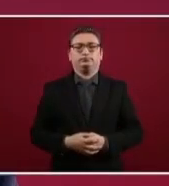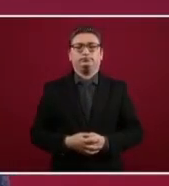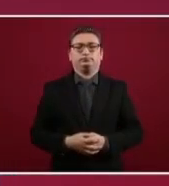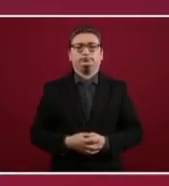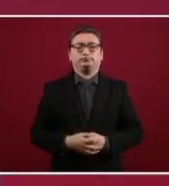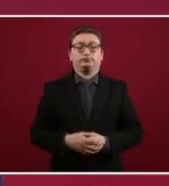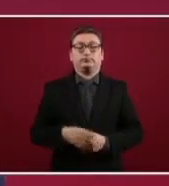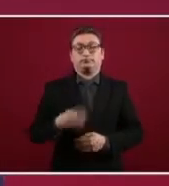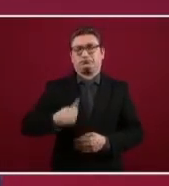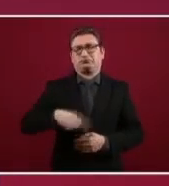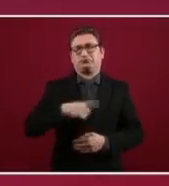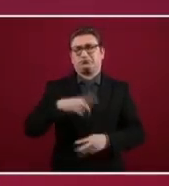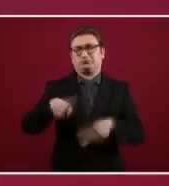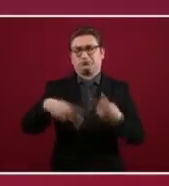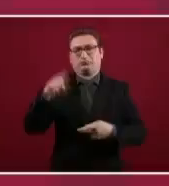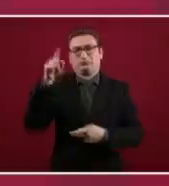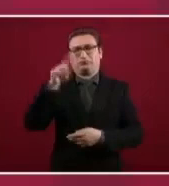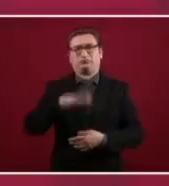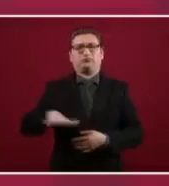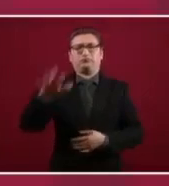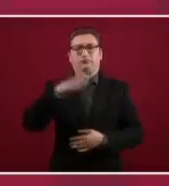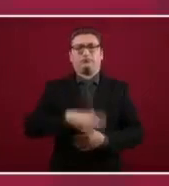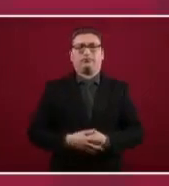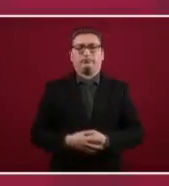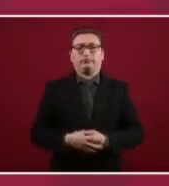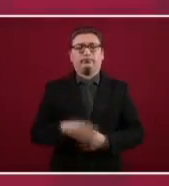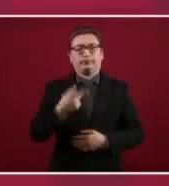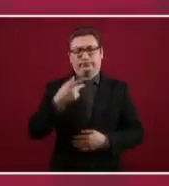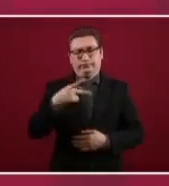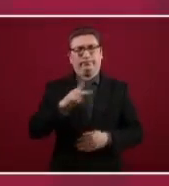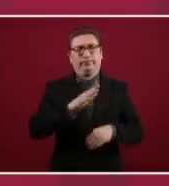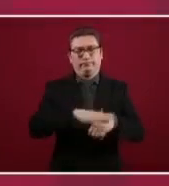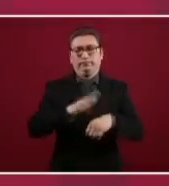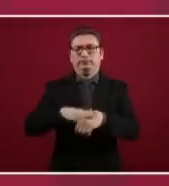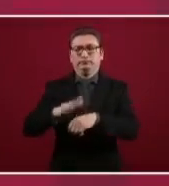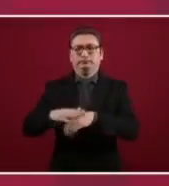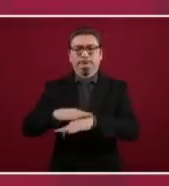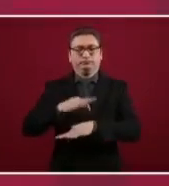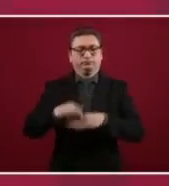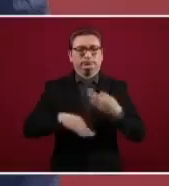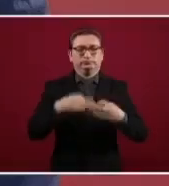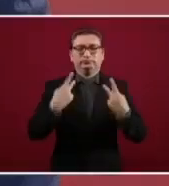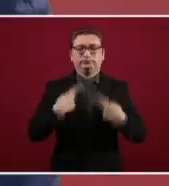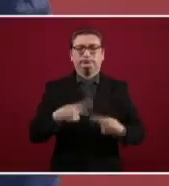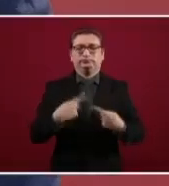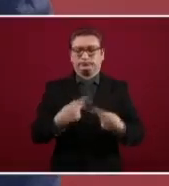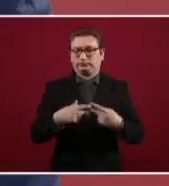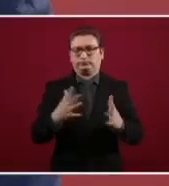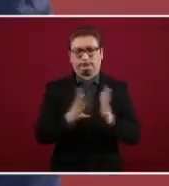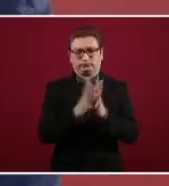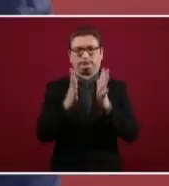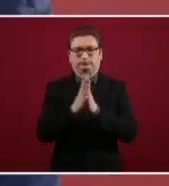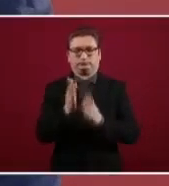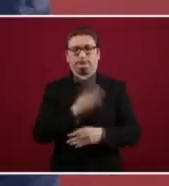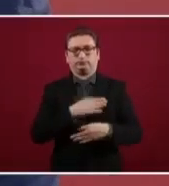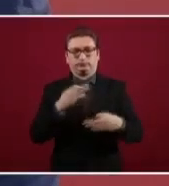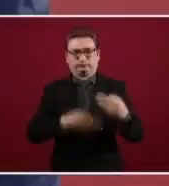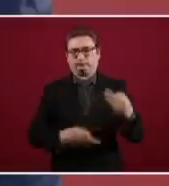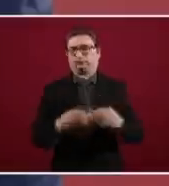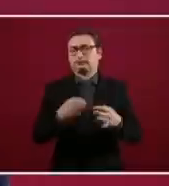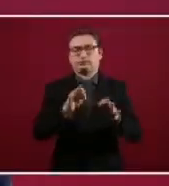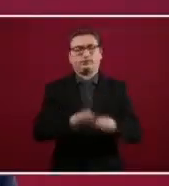allá vamos a estar pero sin invitar a la gente participar es muy